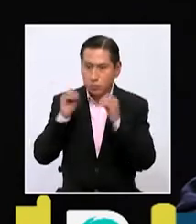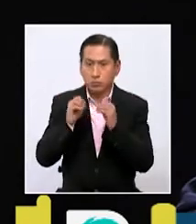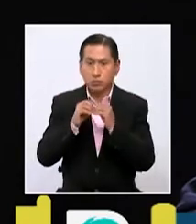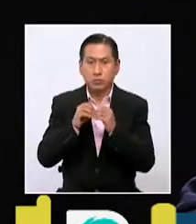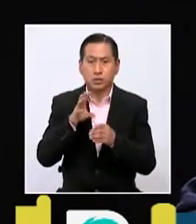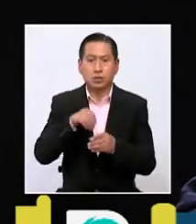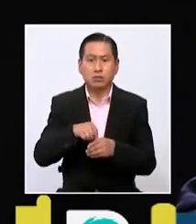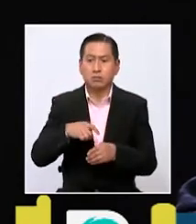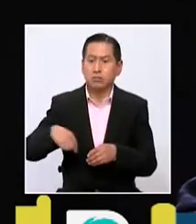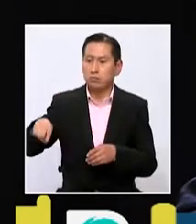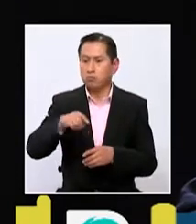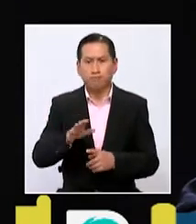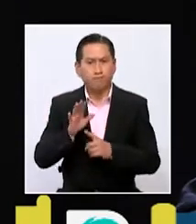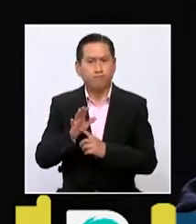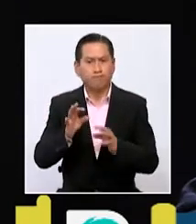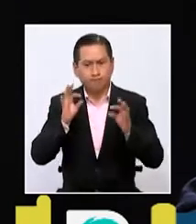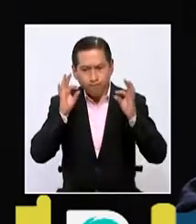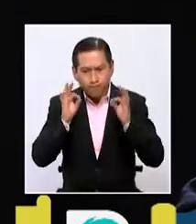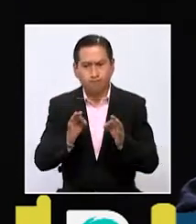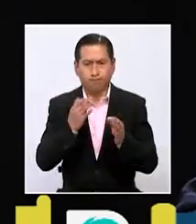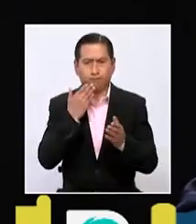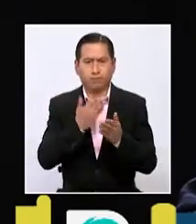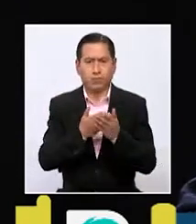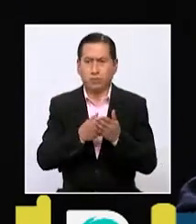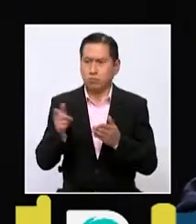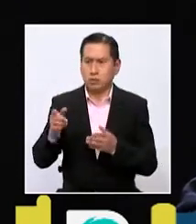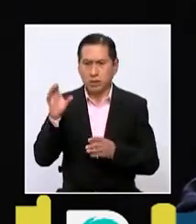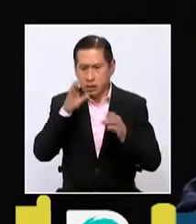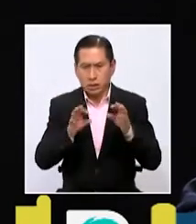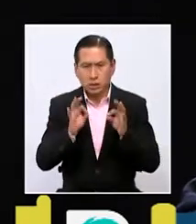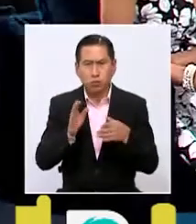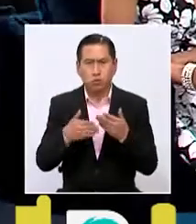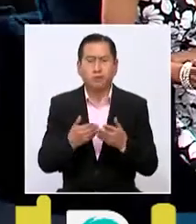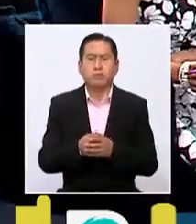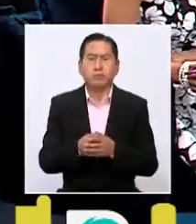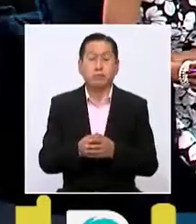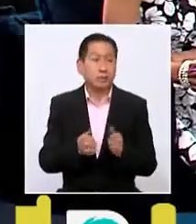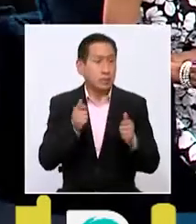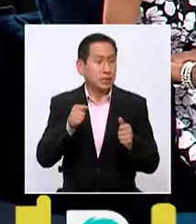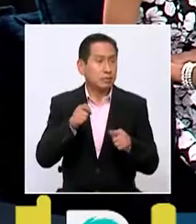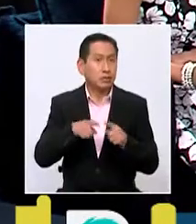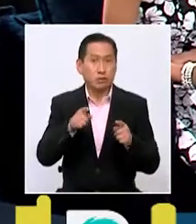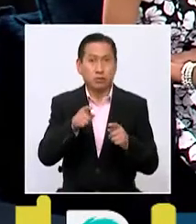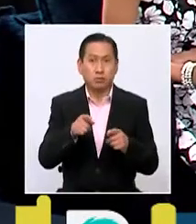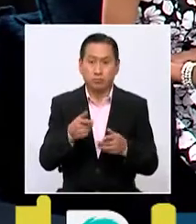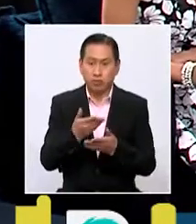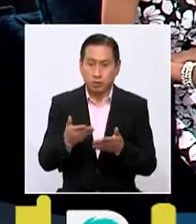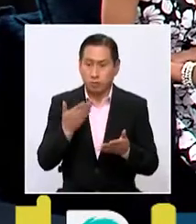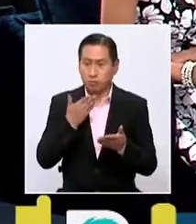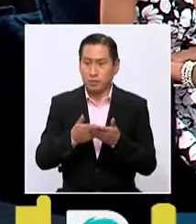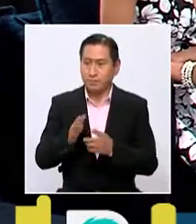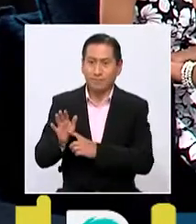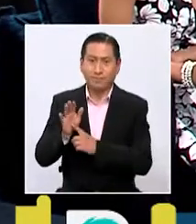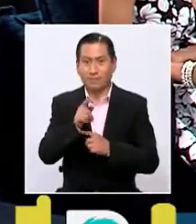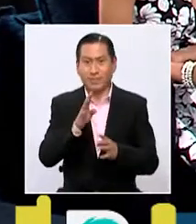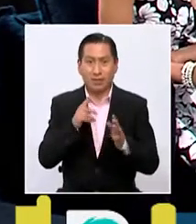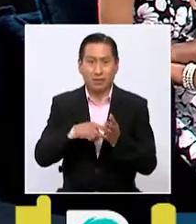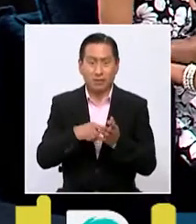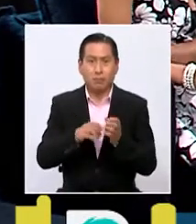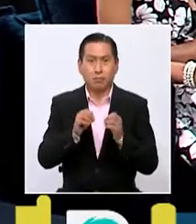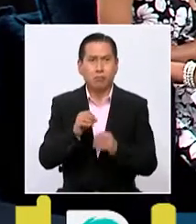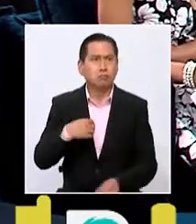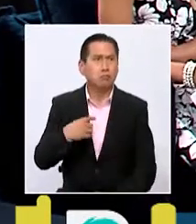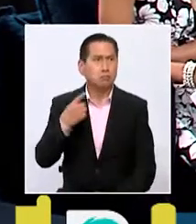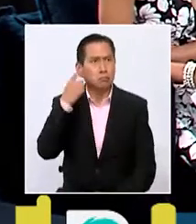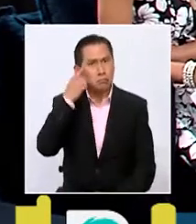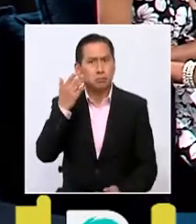de la eficiencia y de la búsqueda de la calidad. Claro, pero ese buen contenido del cual hablas también imagino